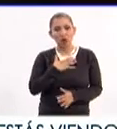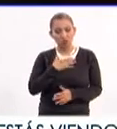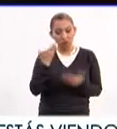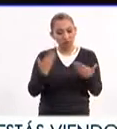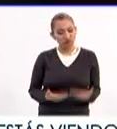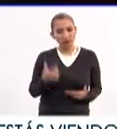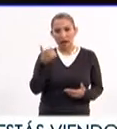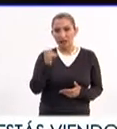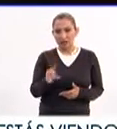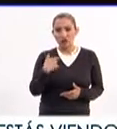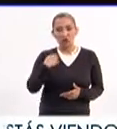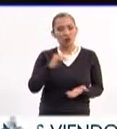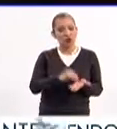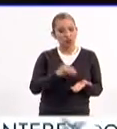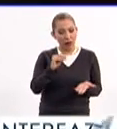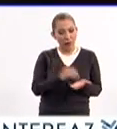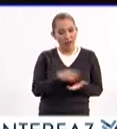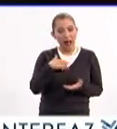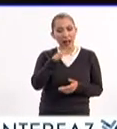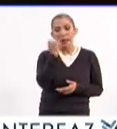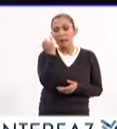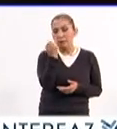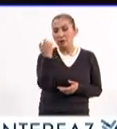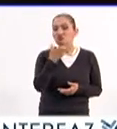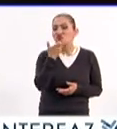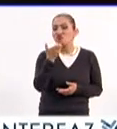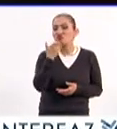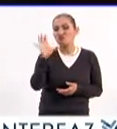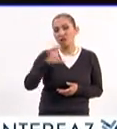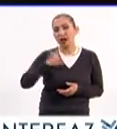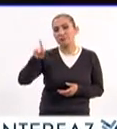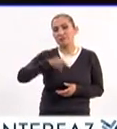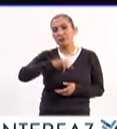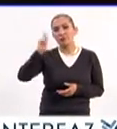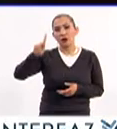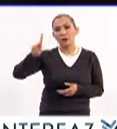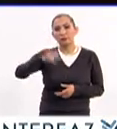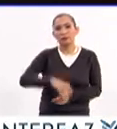aún conservo la lengua y las costumbres que se hacen en mi pueblo.